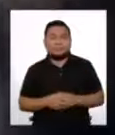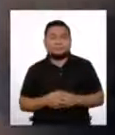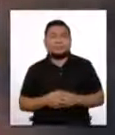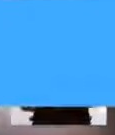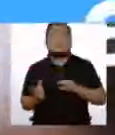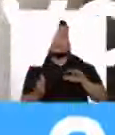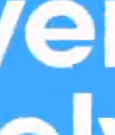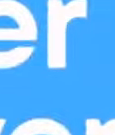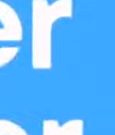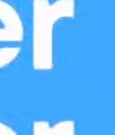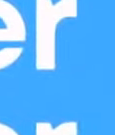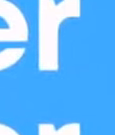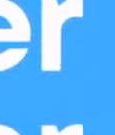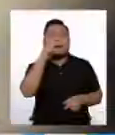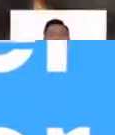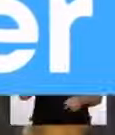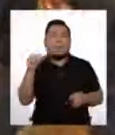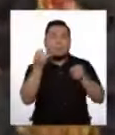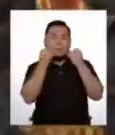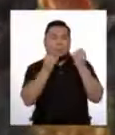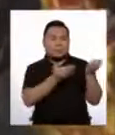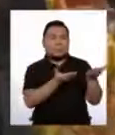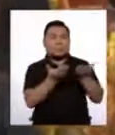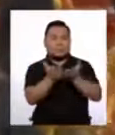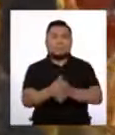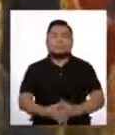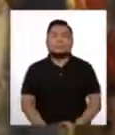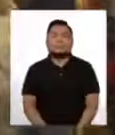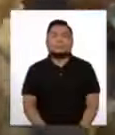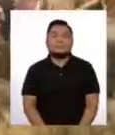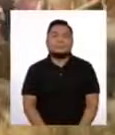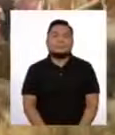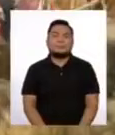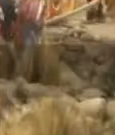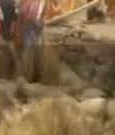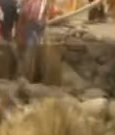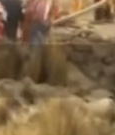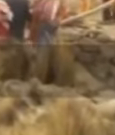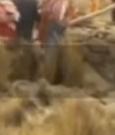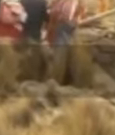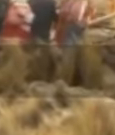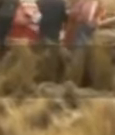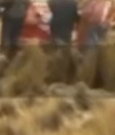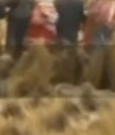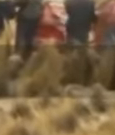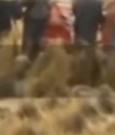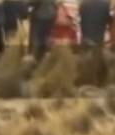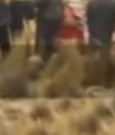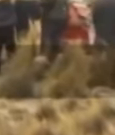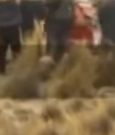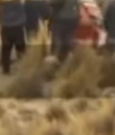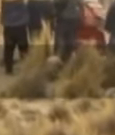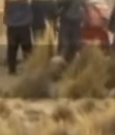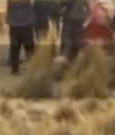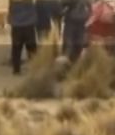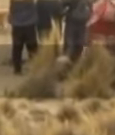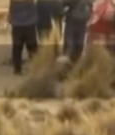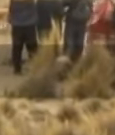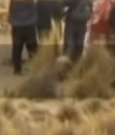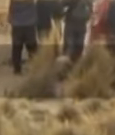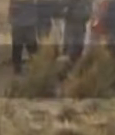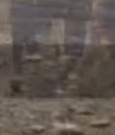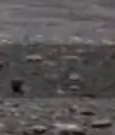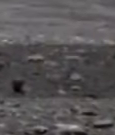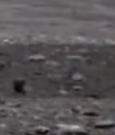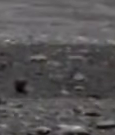Y también Walter Escobar con el avance de Jiwasanaka. Pa, pataca, guarigua, guanacaruga. Aura, pala, ikuga,